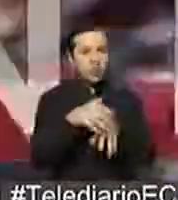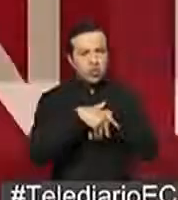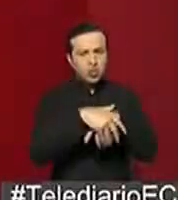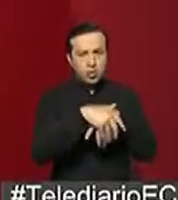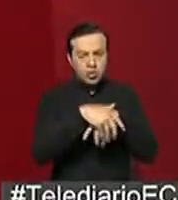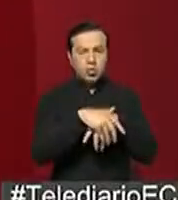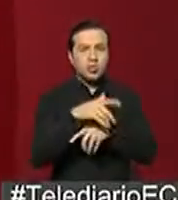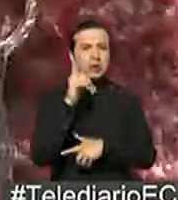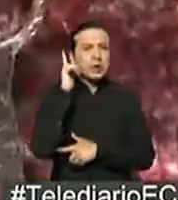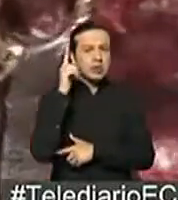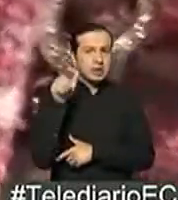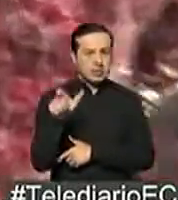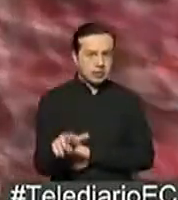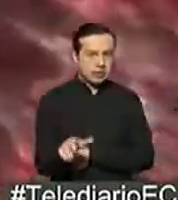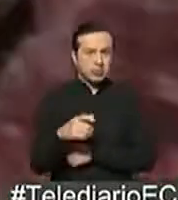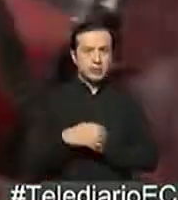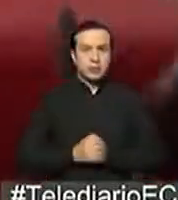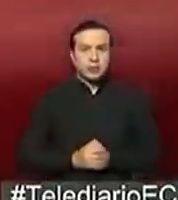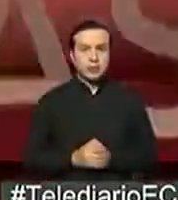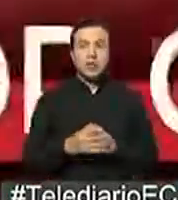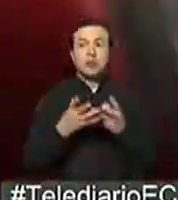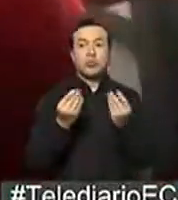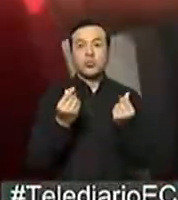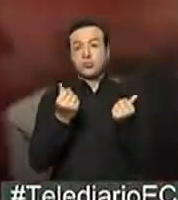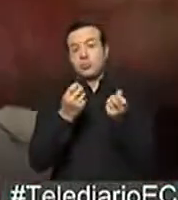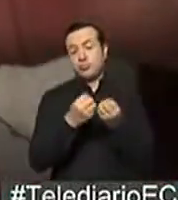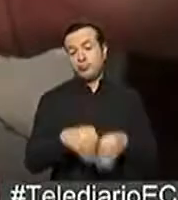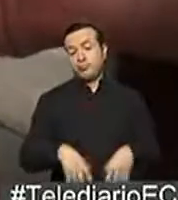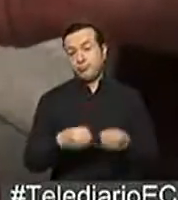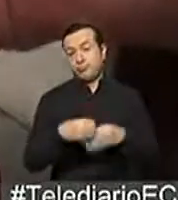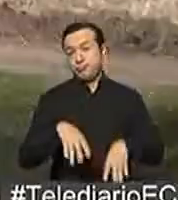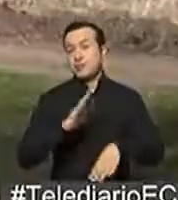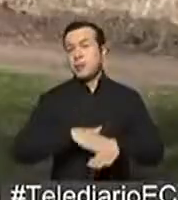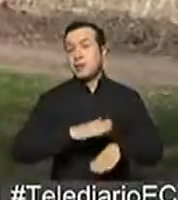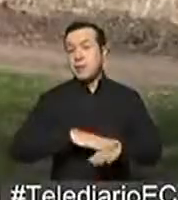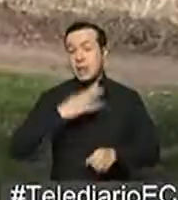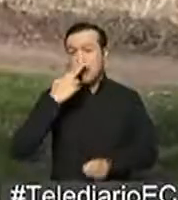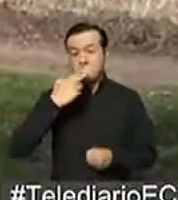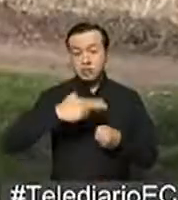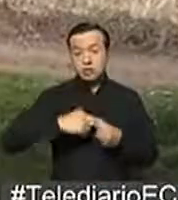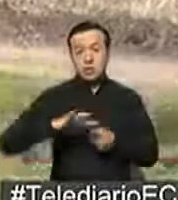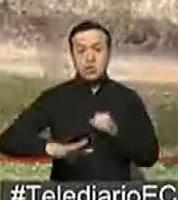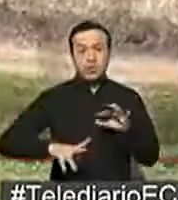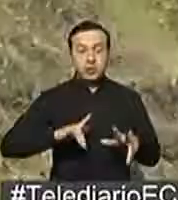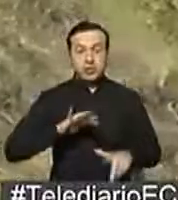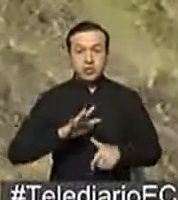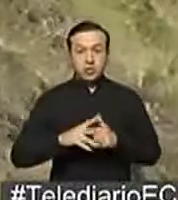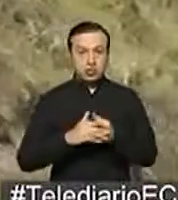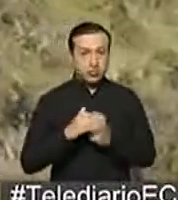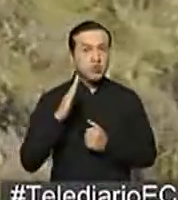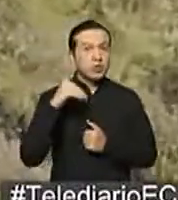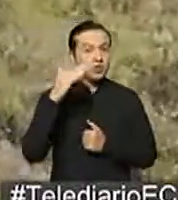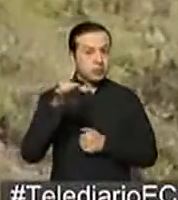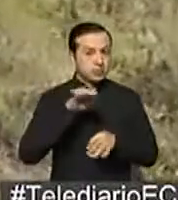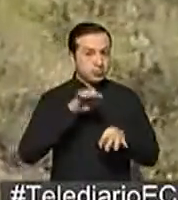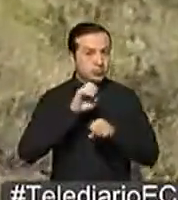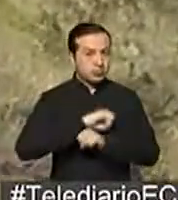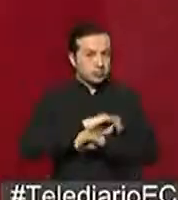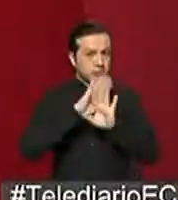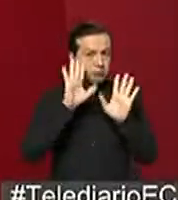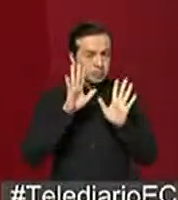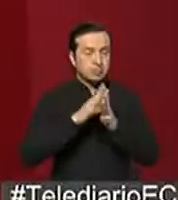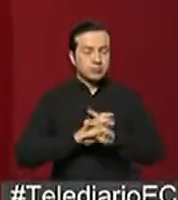octubre. Millonarias pérdidas para el Ecuador por contrabando de combustible por las fronteras. Más adelante les tendremos un